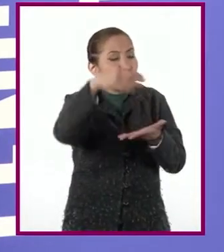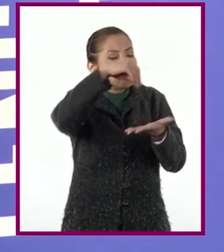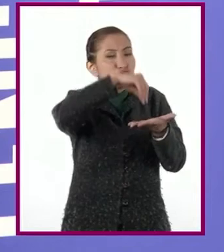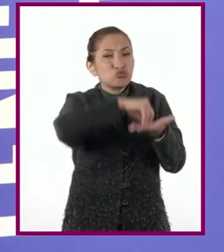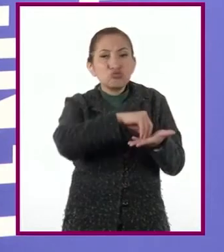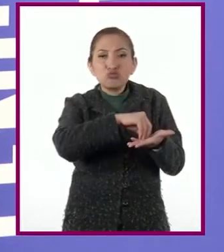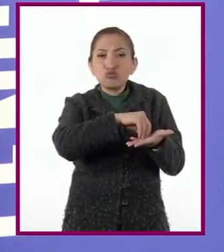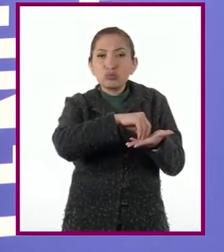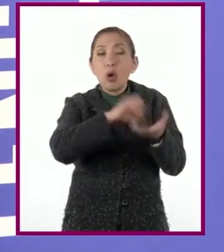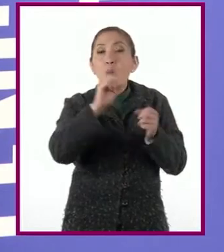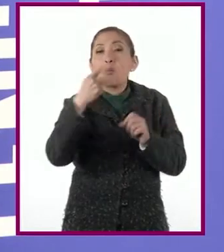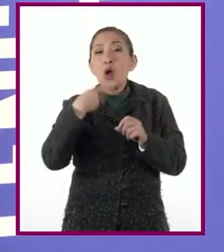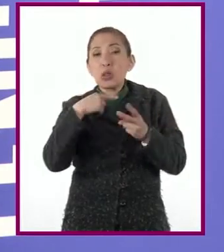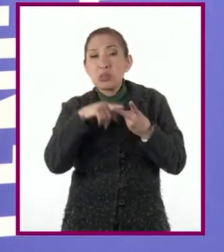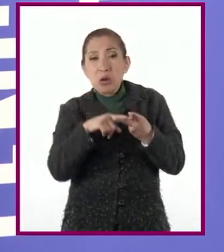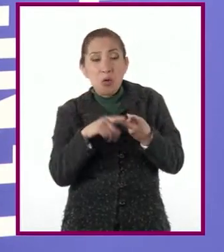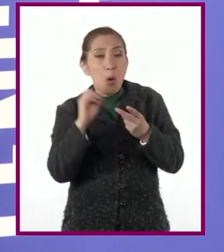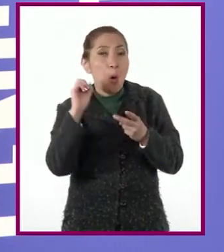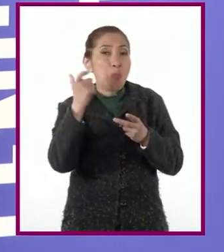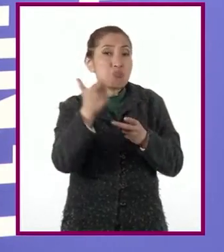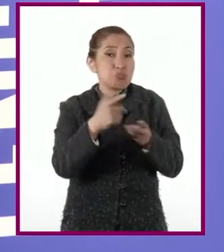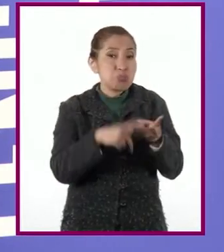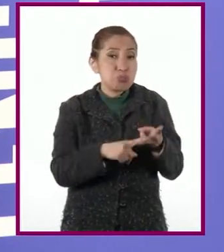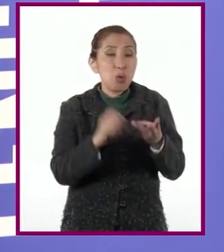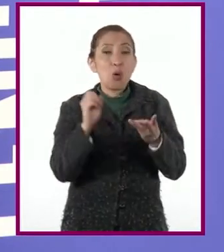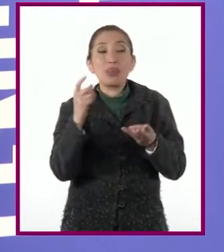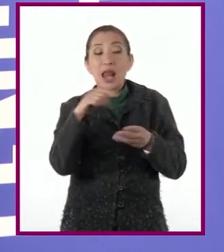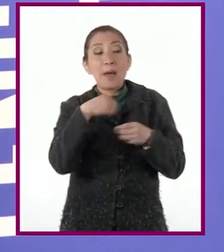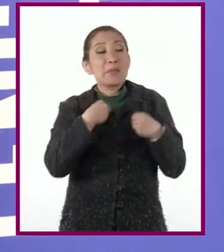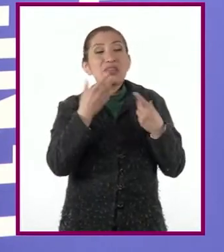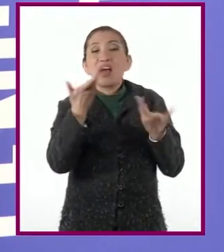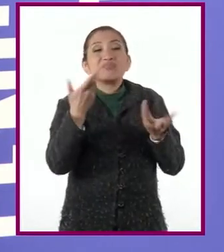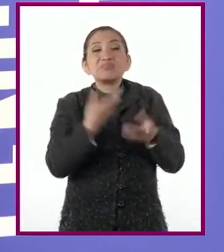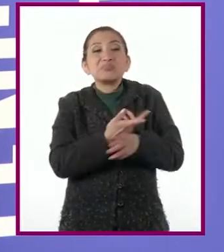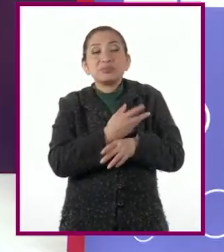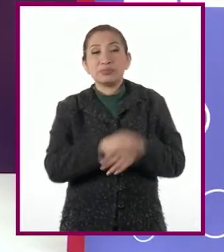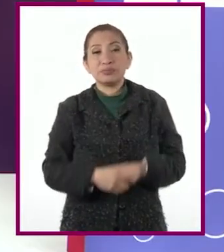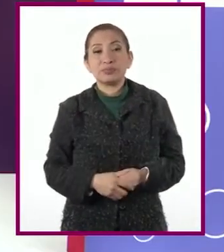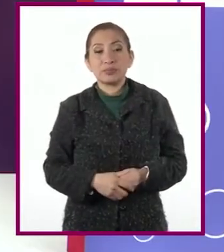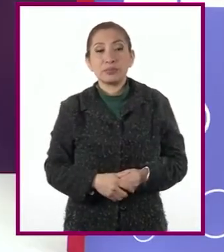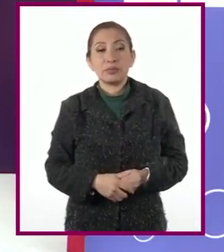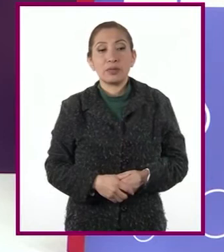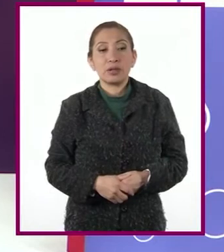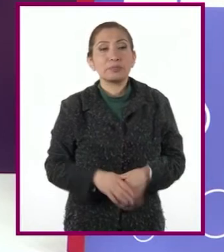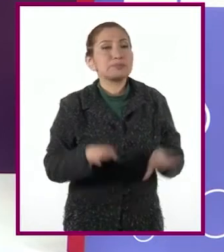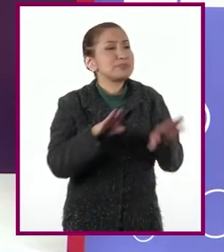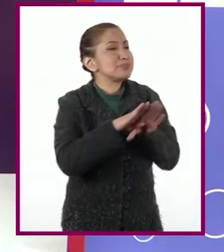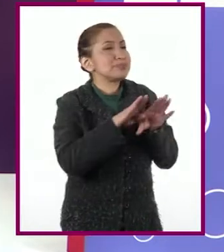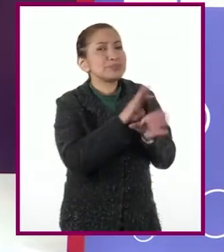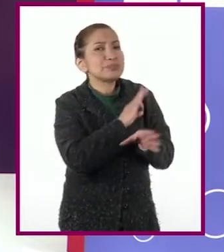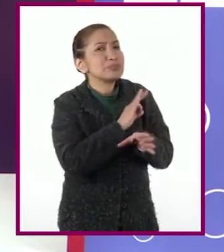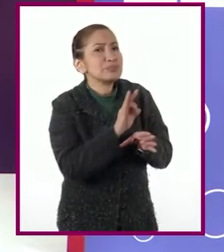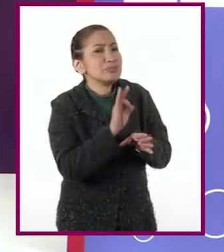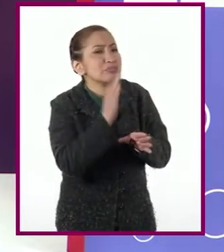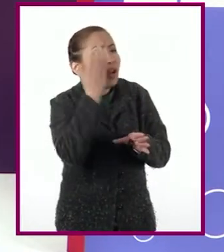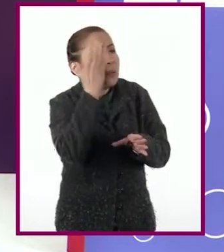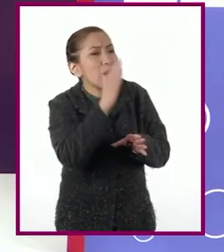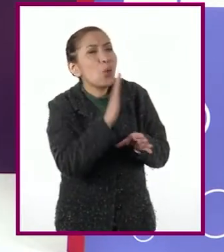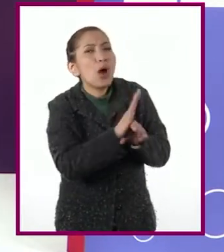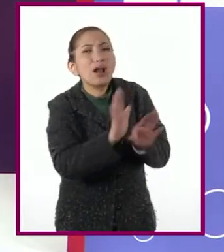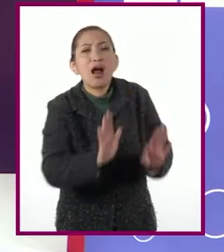social, política, económica de la vida cotidiana. ¿Y cómo podremos saber